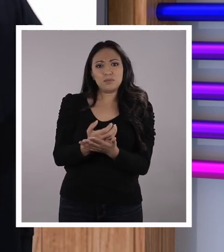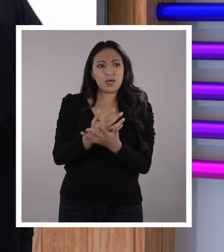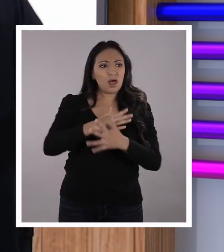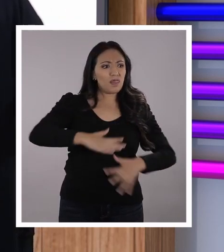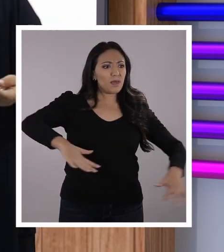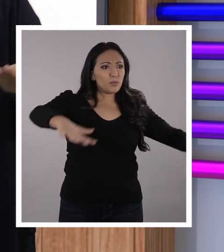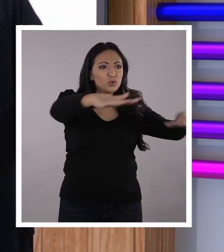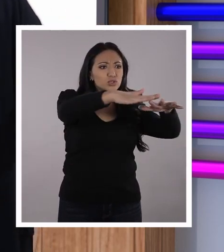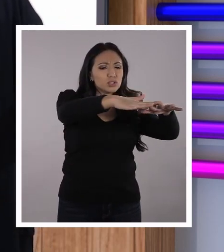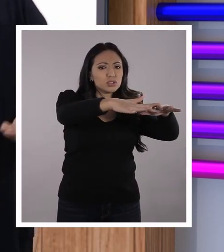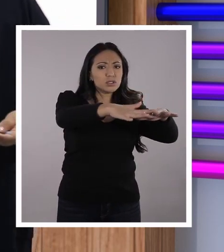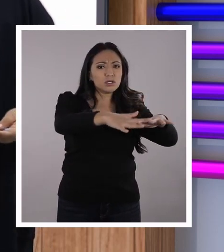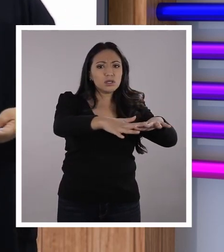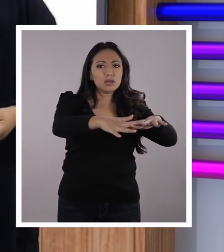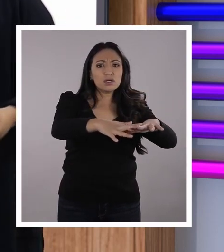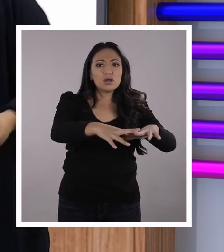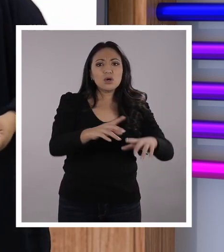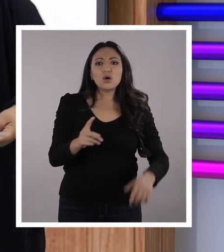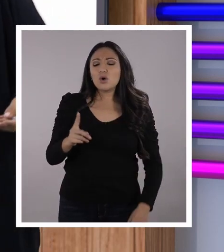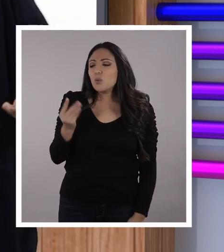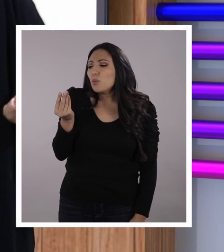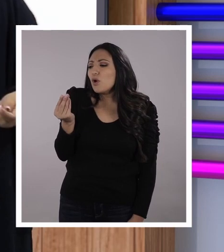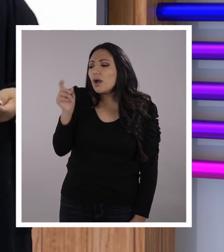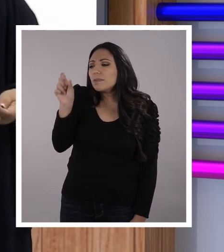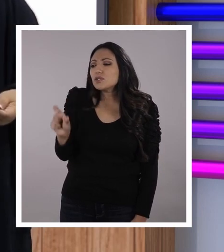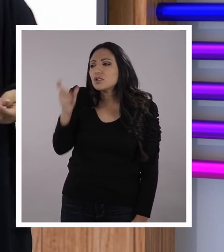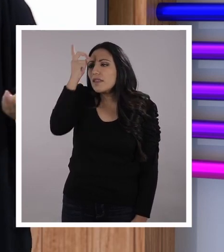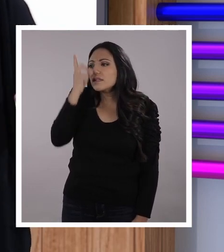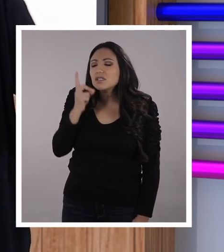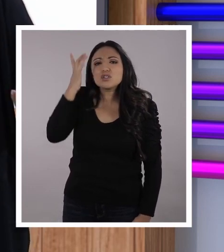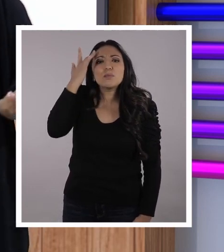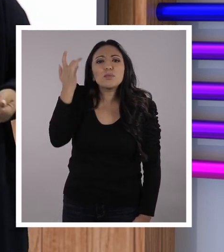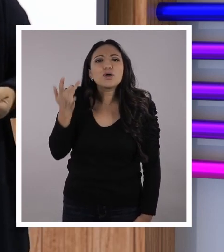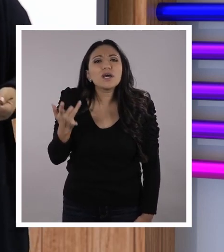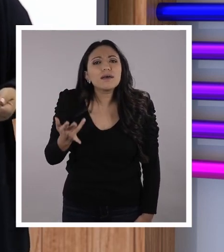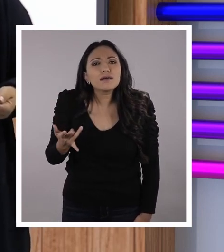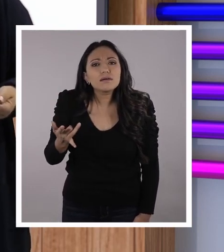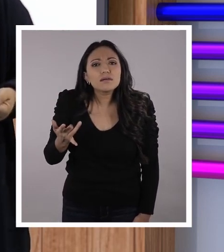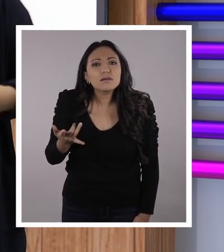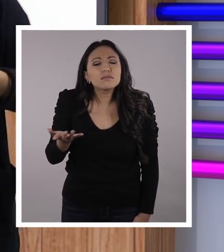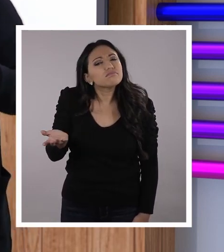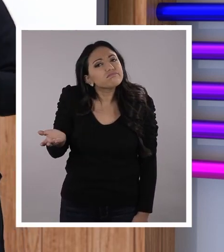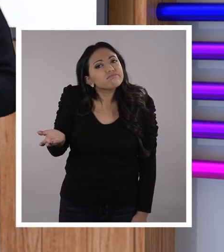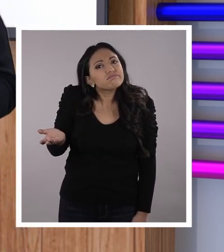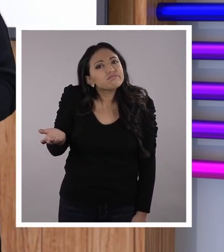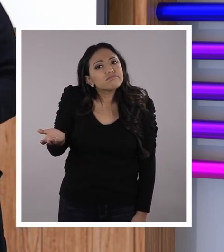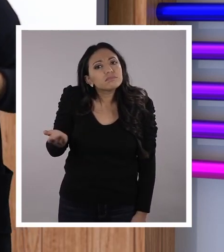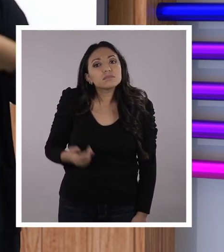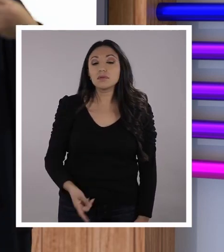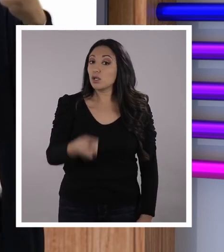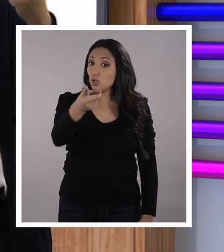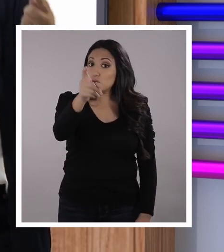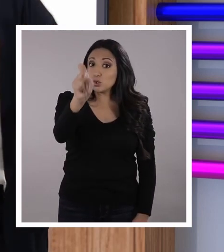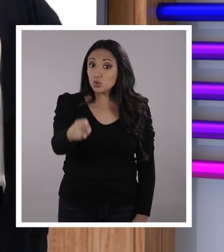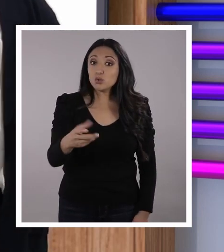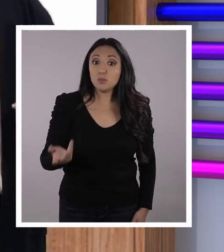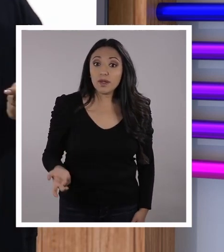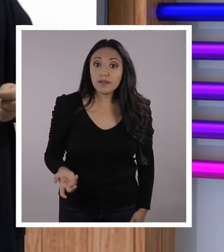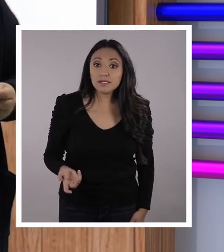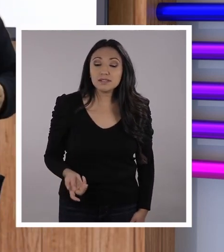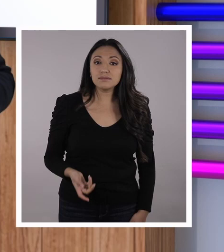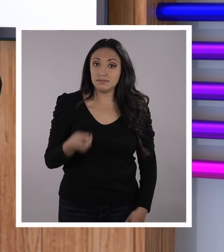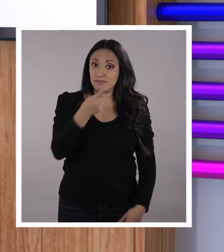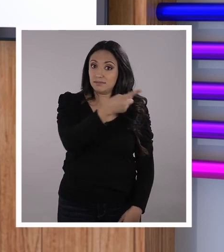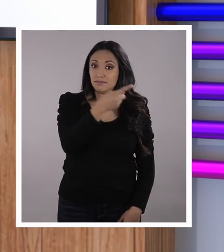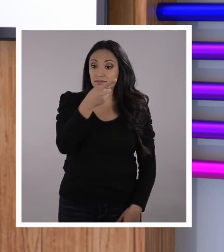muchos están en las manos de pocos? ¿Por qué? Te invito a que disfrutes de